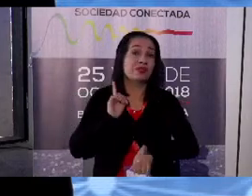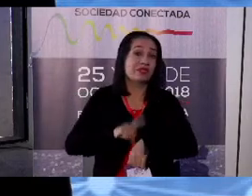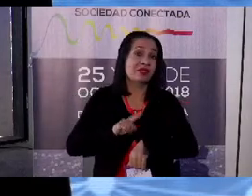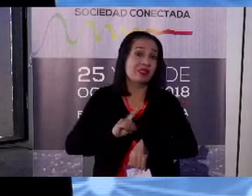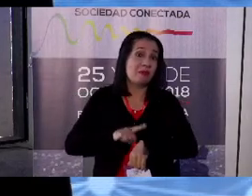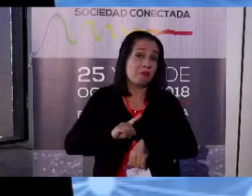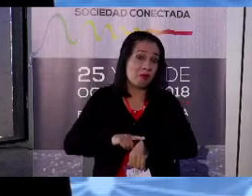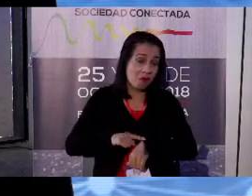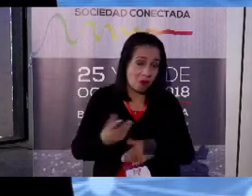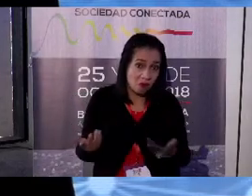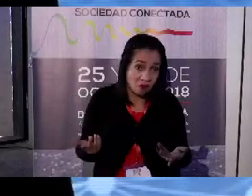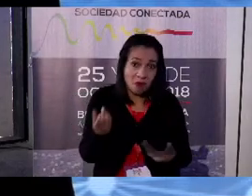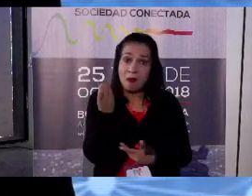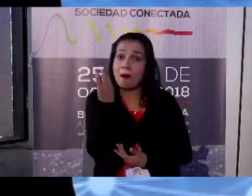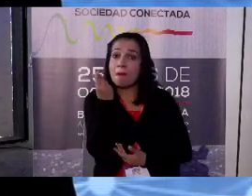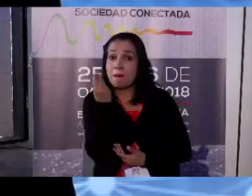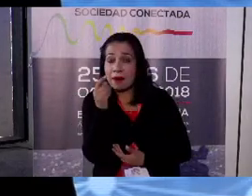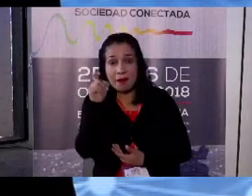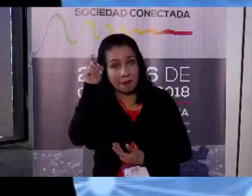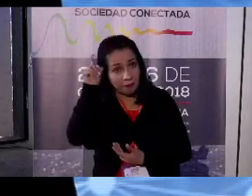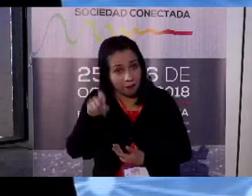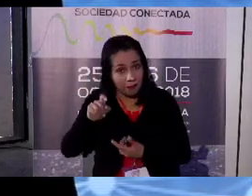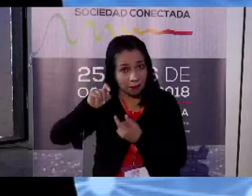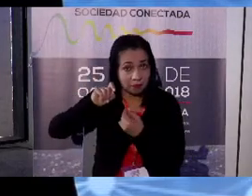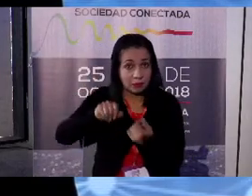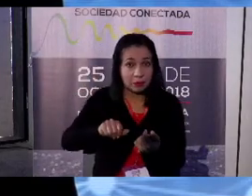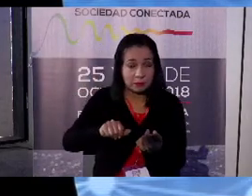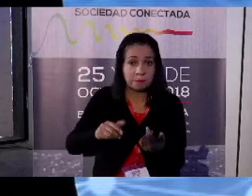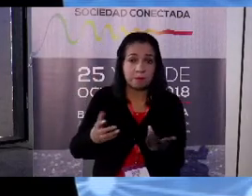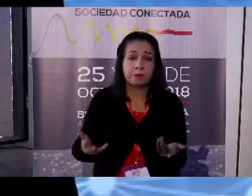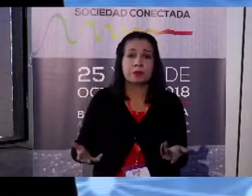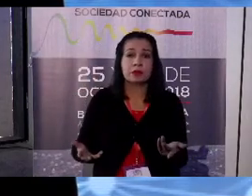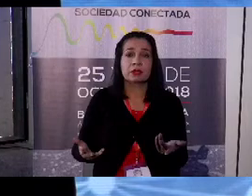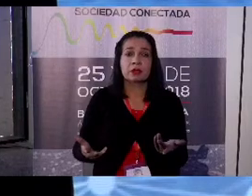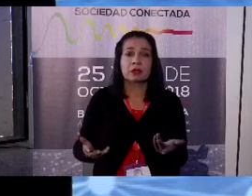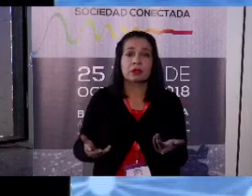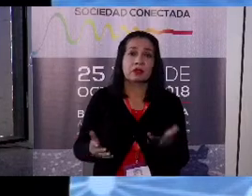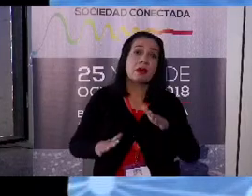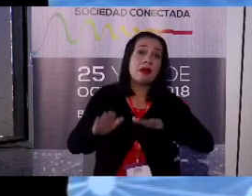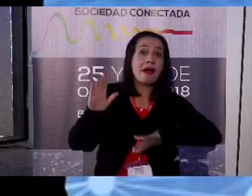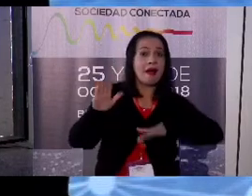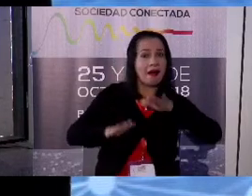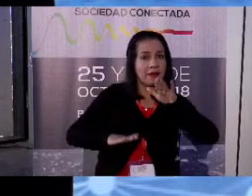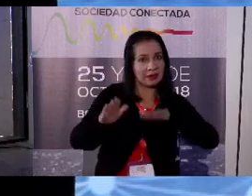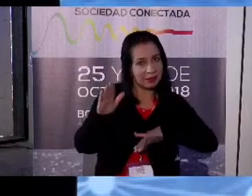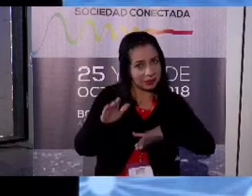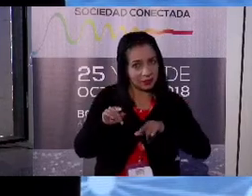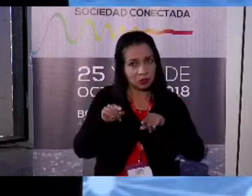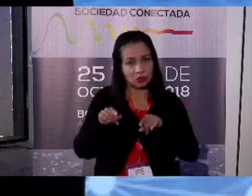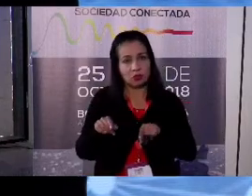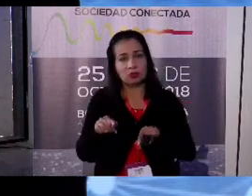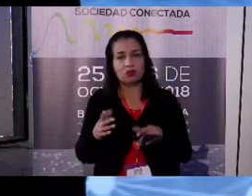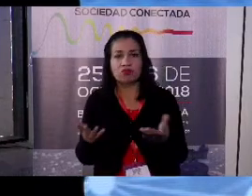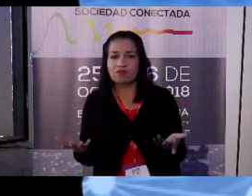y dinero y muchas veces esa disposición